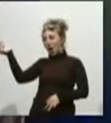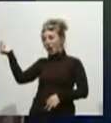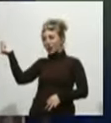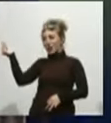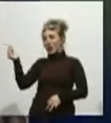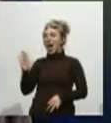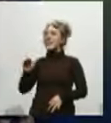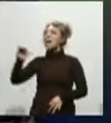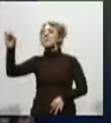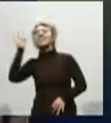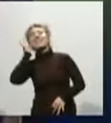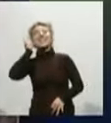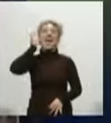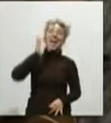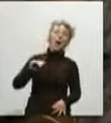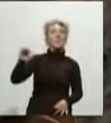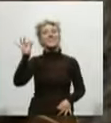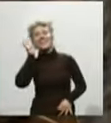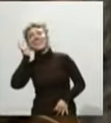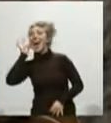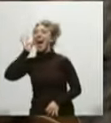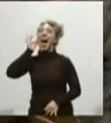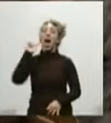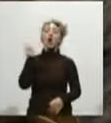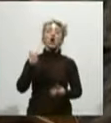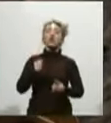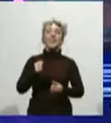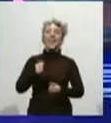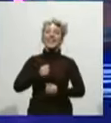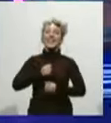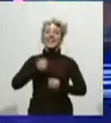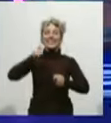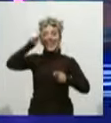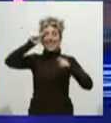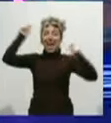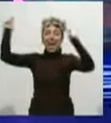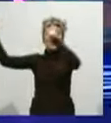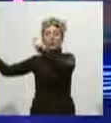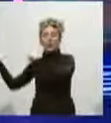Campesina, campesina, no te quites la sombrela.